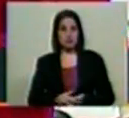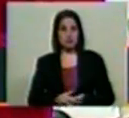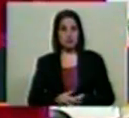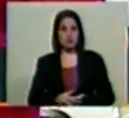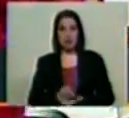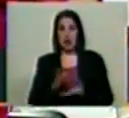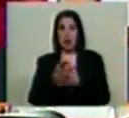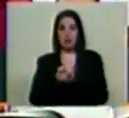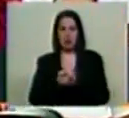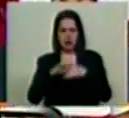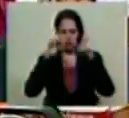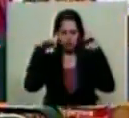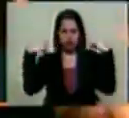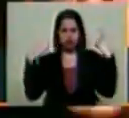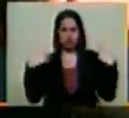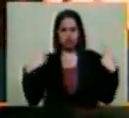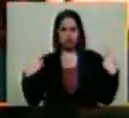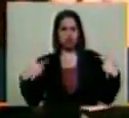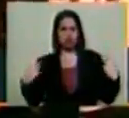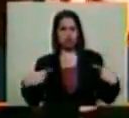Iris Varela,